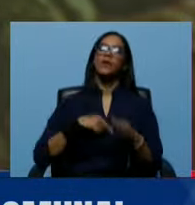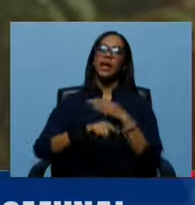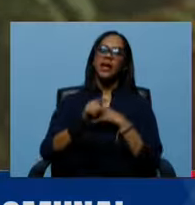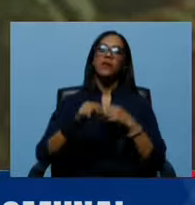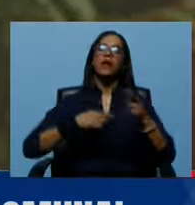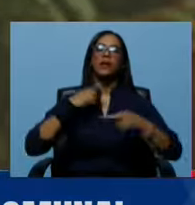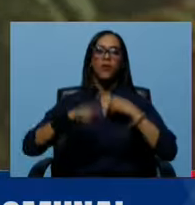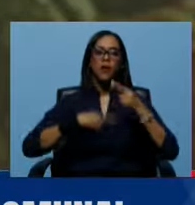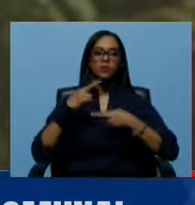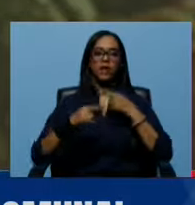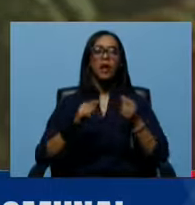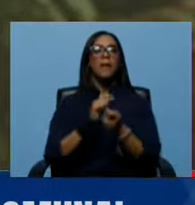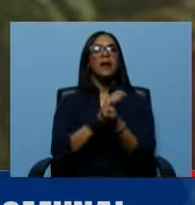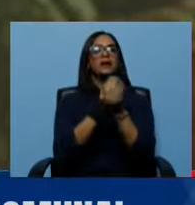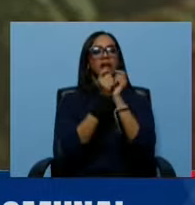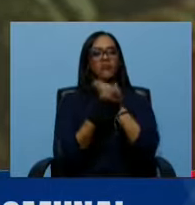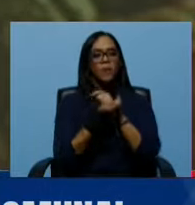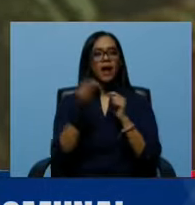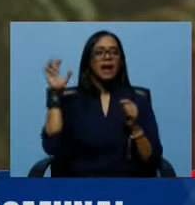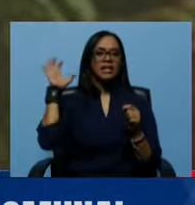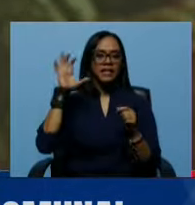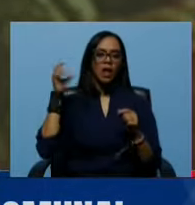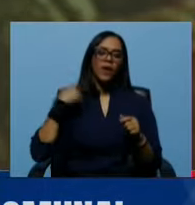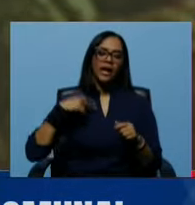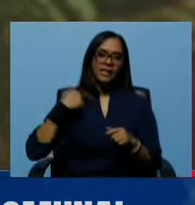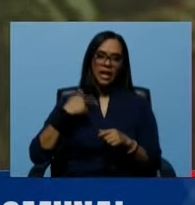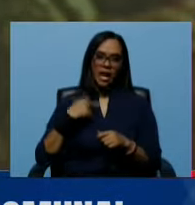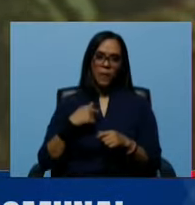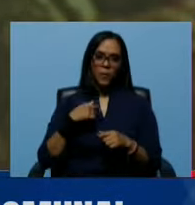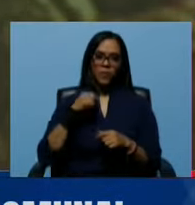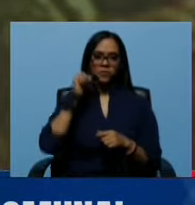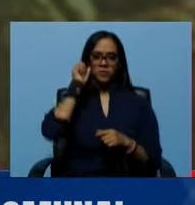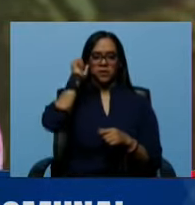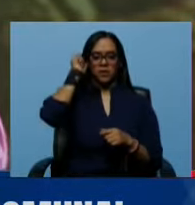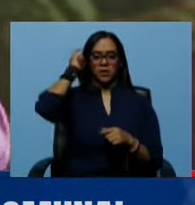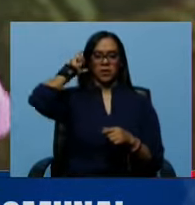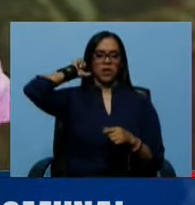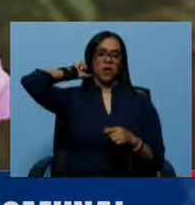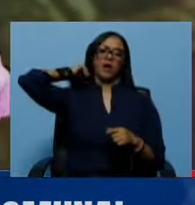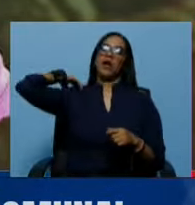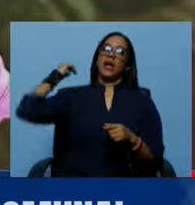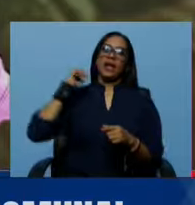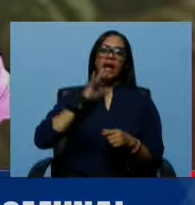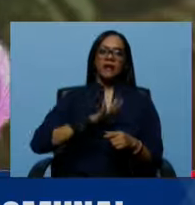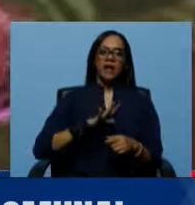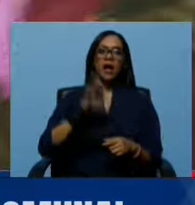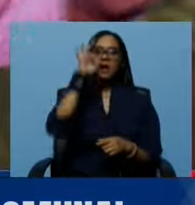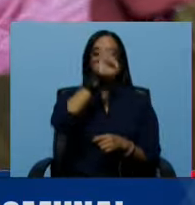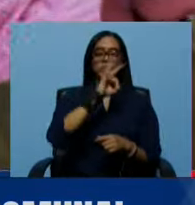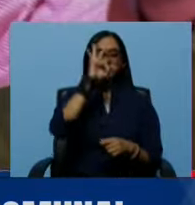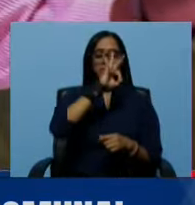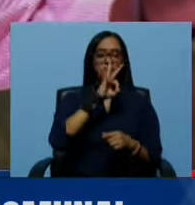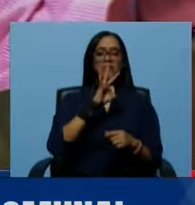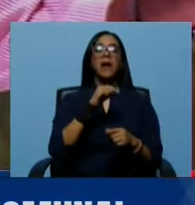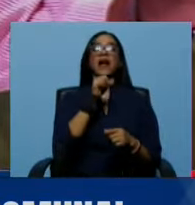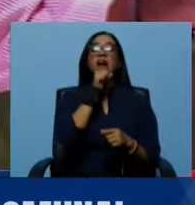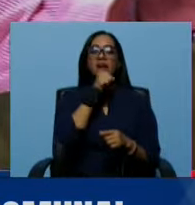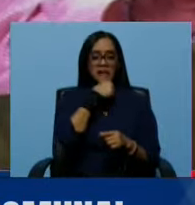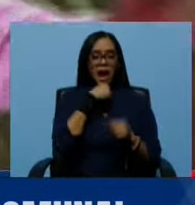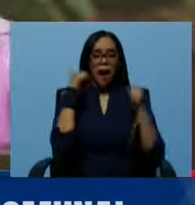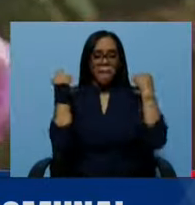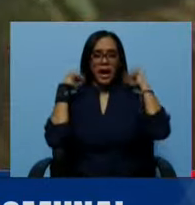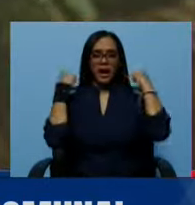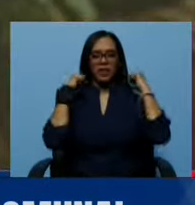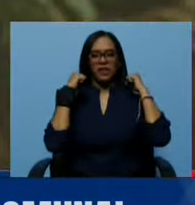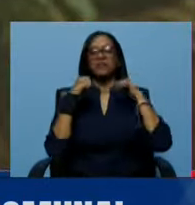revolución para transformar el Estado que tenemos, que ha quedado manchado todavía por las viejas prácticas del